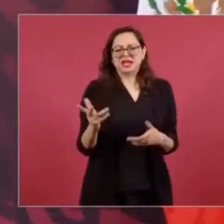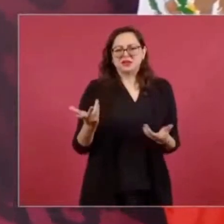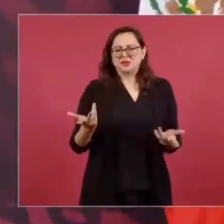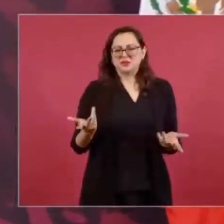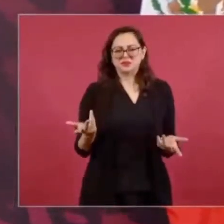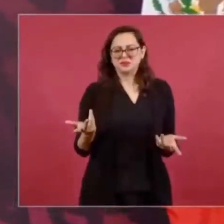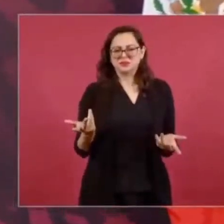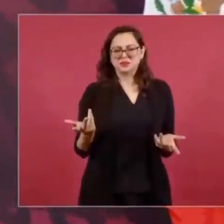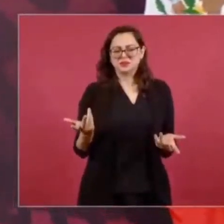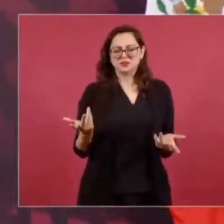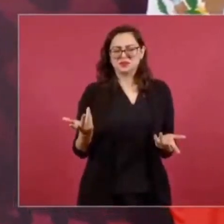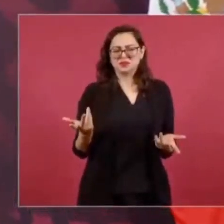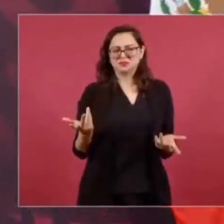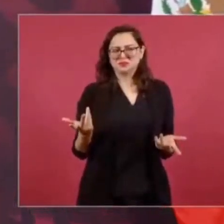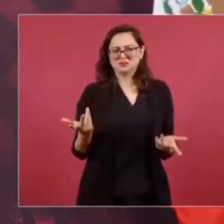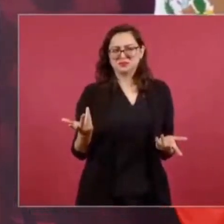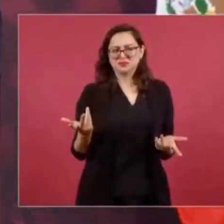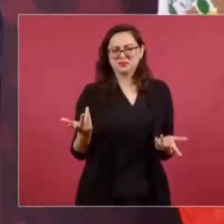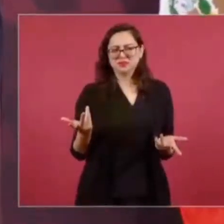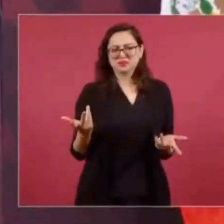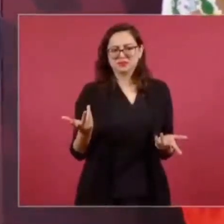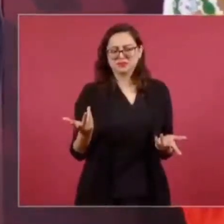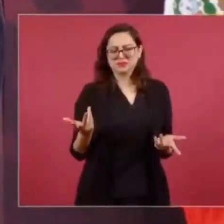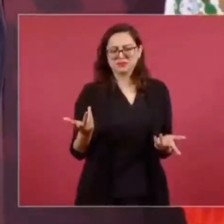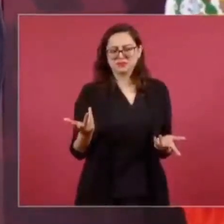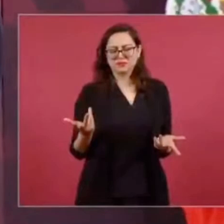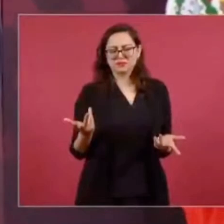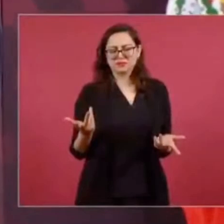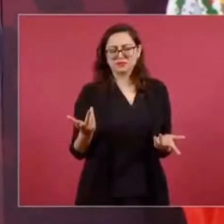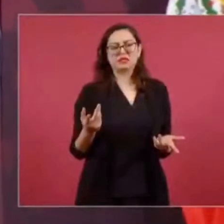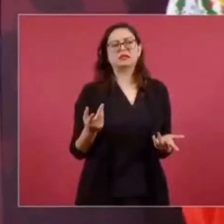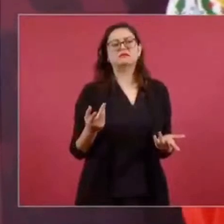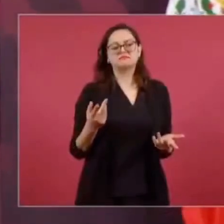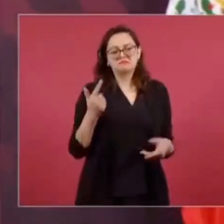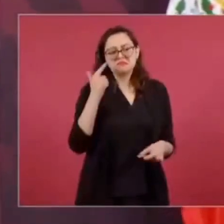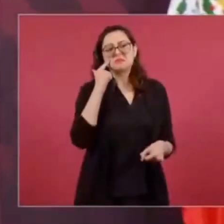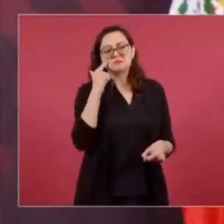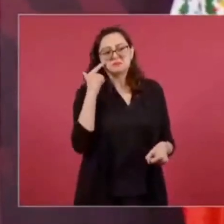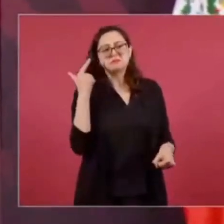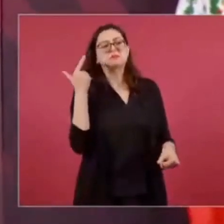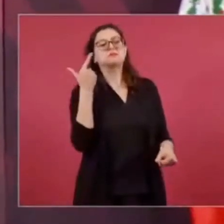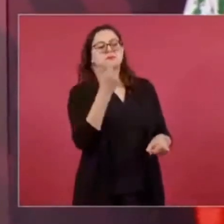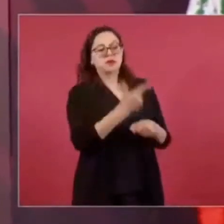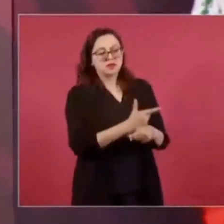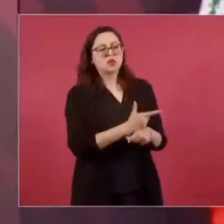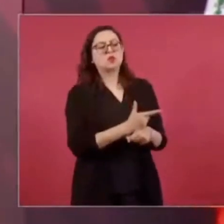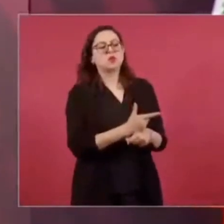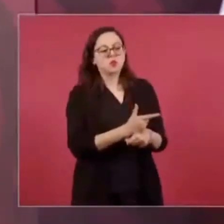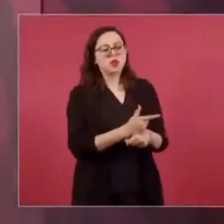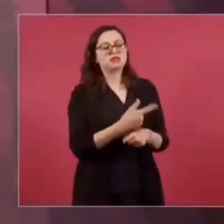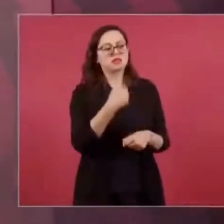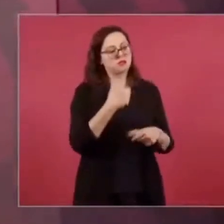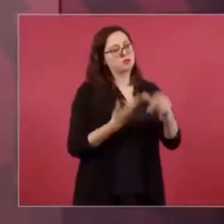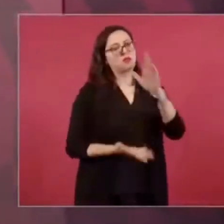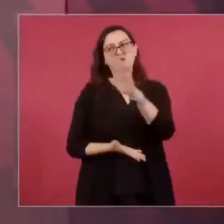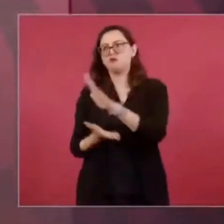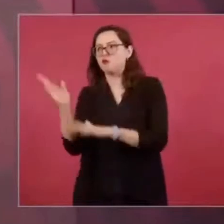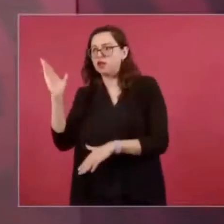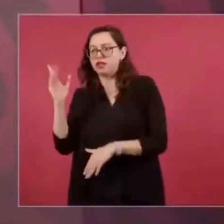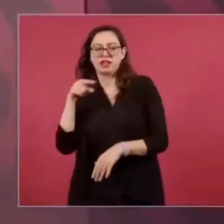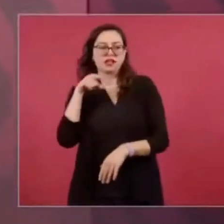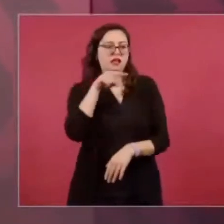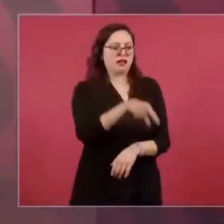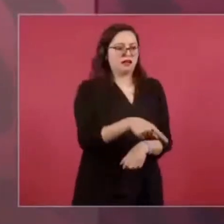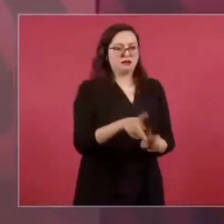se quejaba de que, aprovechando de que estaba fuera, Casasus había entregado esta concesión a